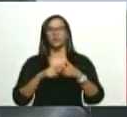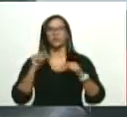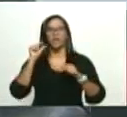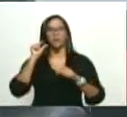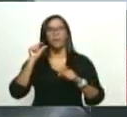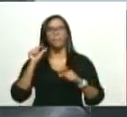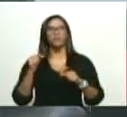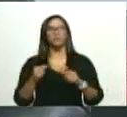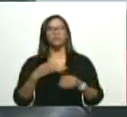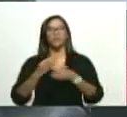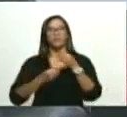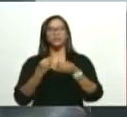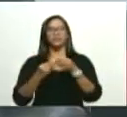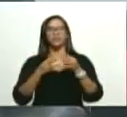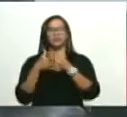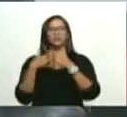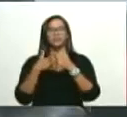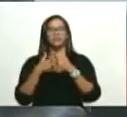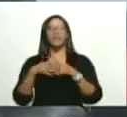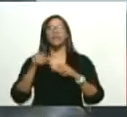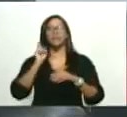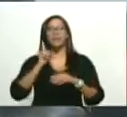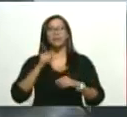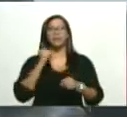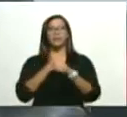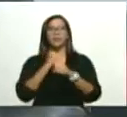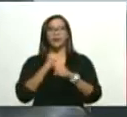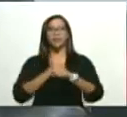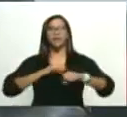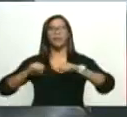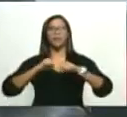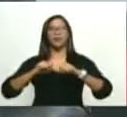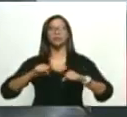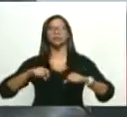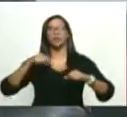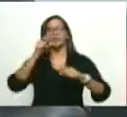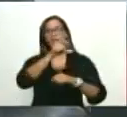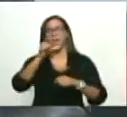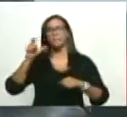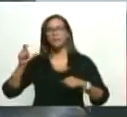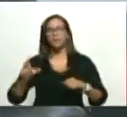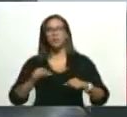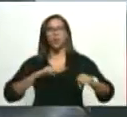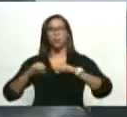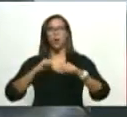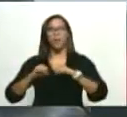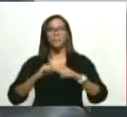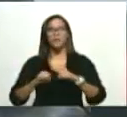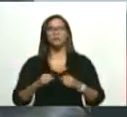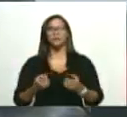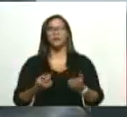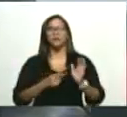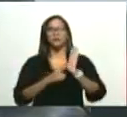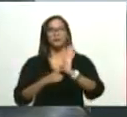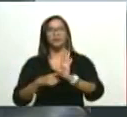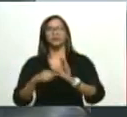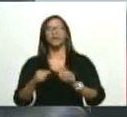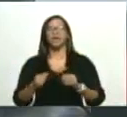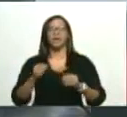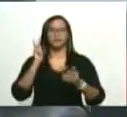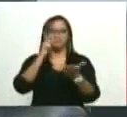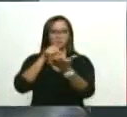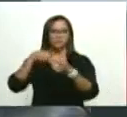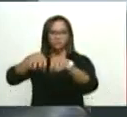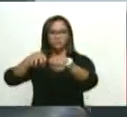que nuestra visión antiimperialista también tiene que estar basada en la movilización popular, en los movimientos manifestándose y hacer frente